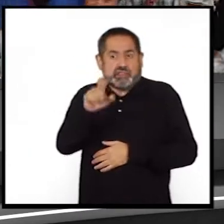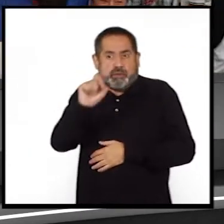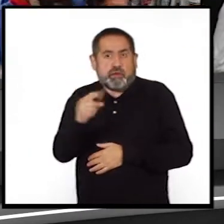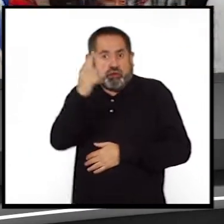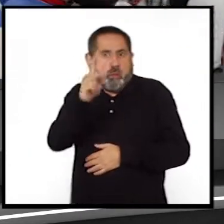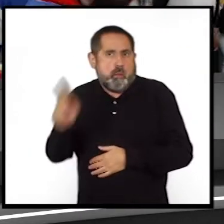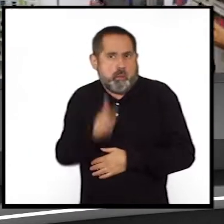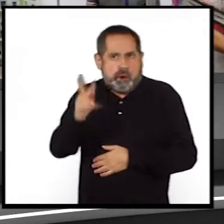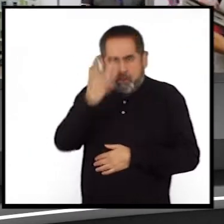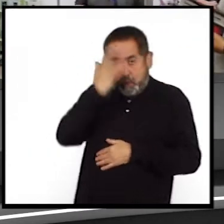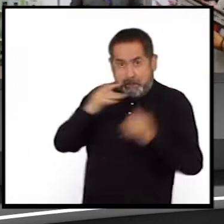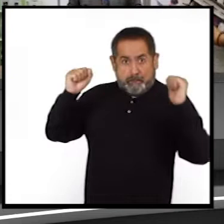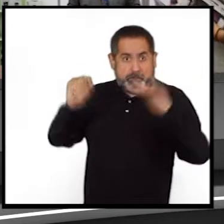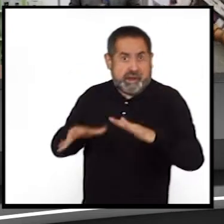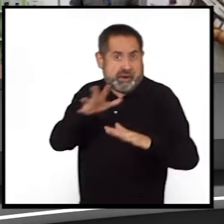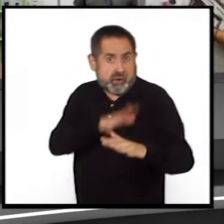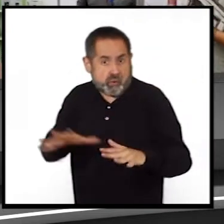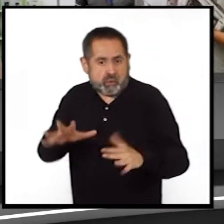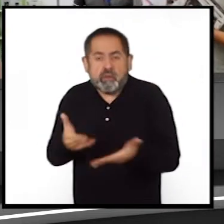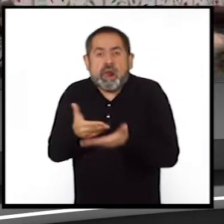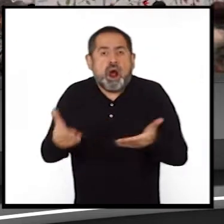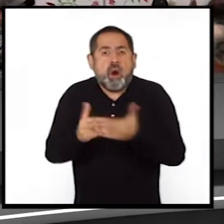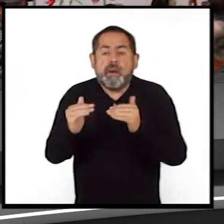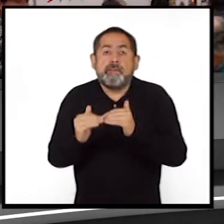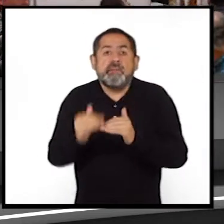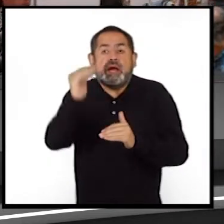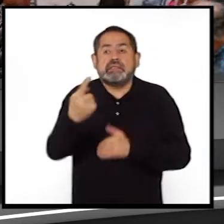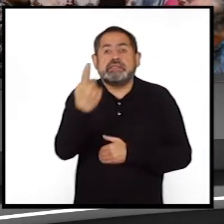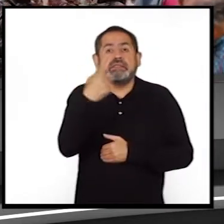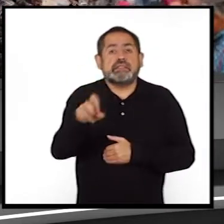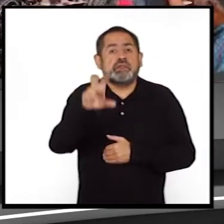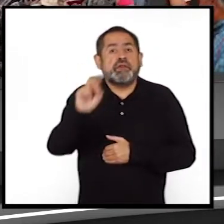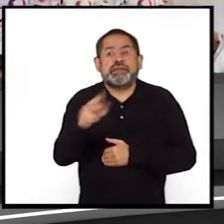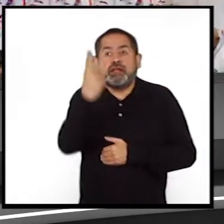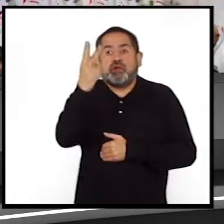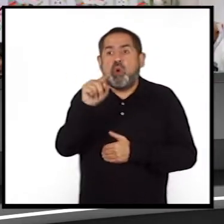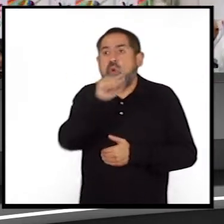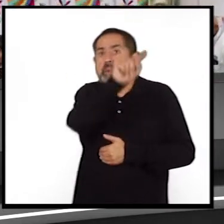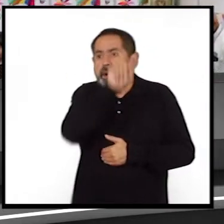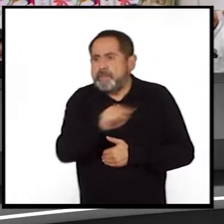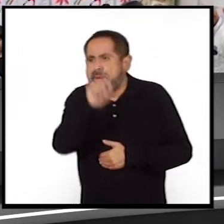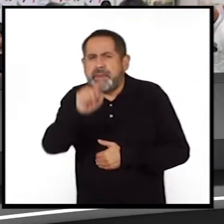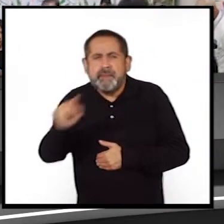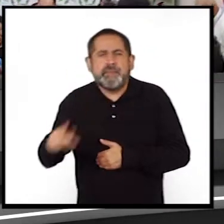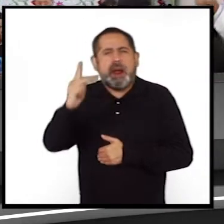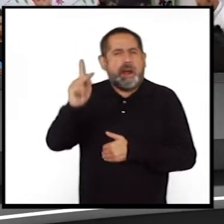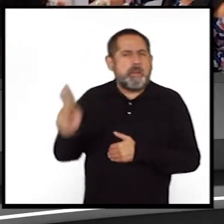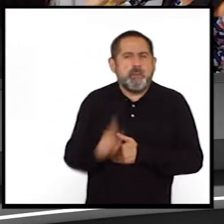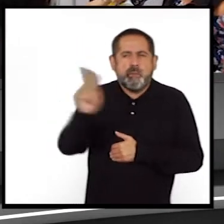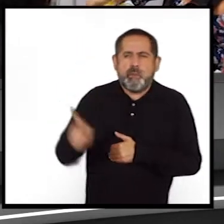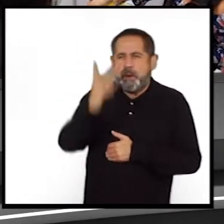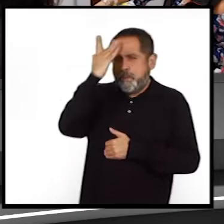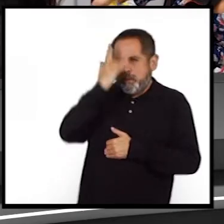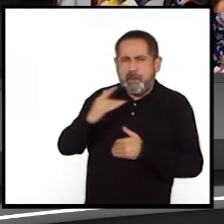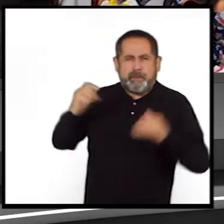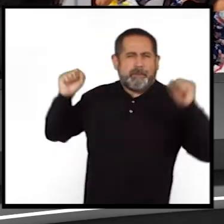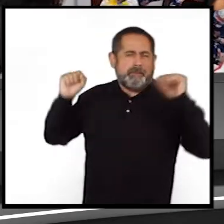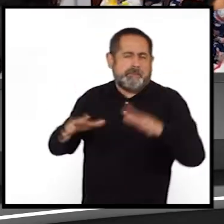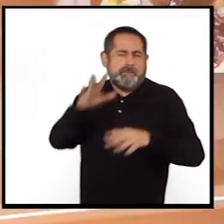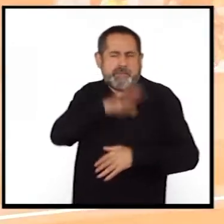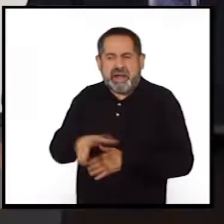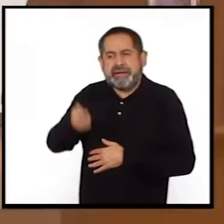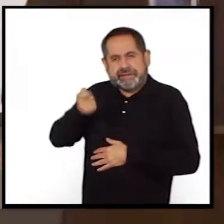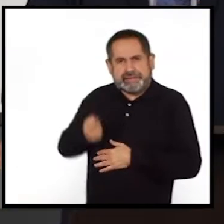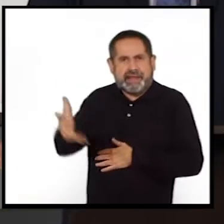pueblos mágicos, que ahora, por cierto, han aumentado a 132 localidades que gozan ya de dicho